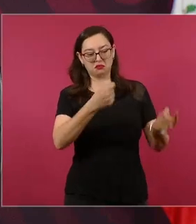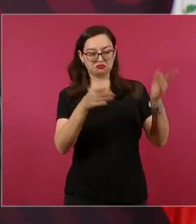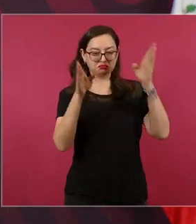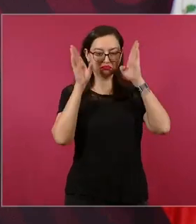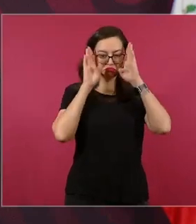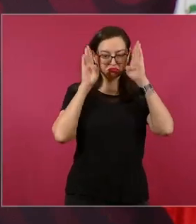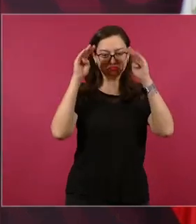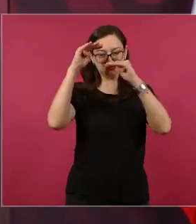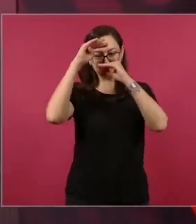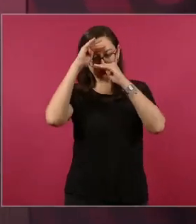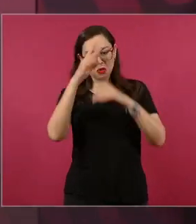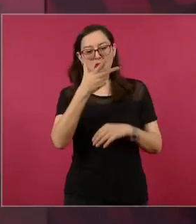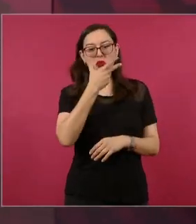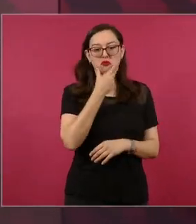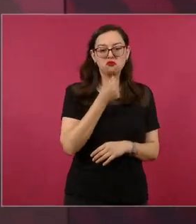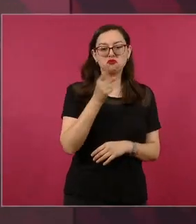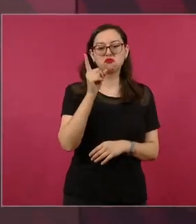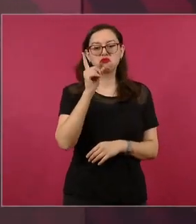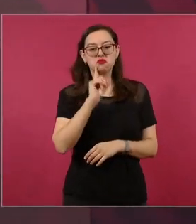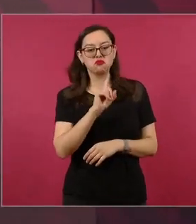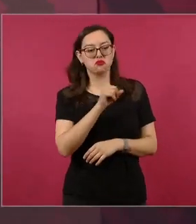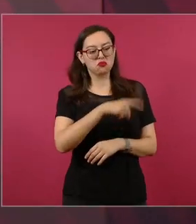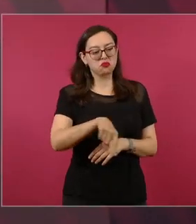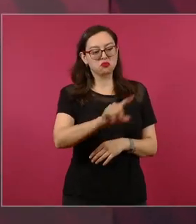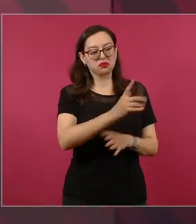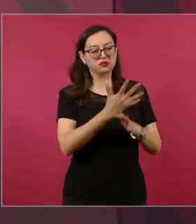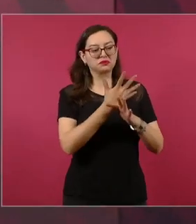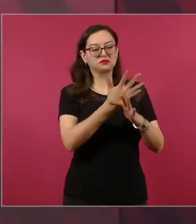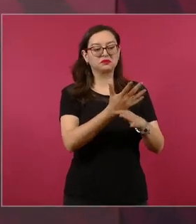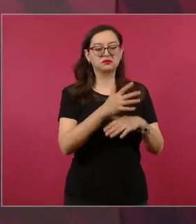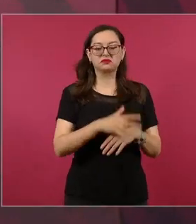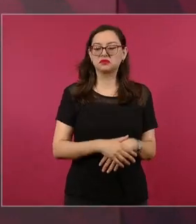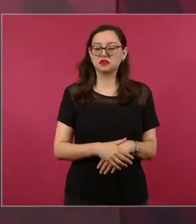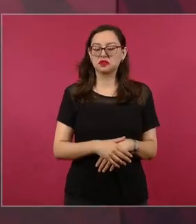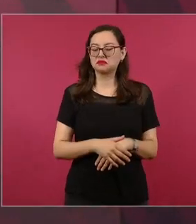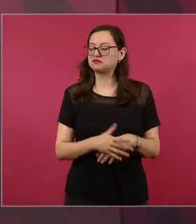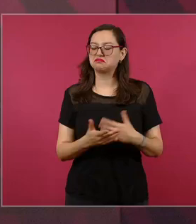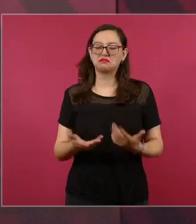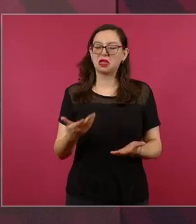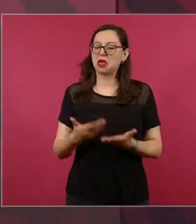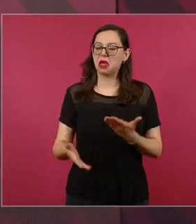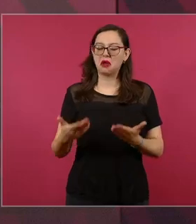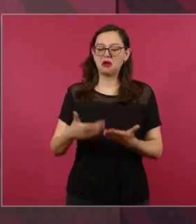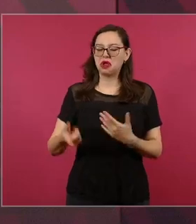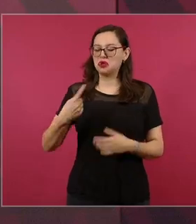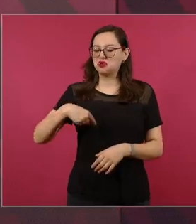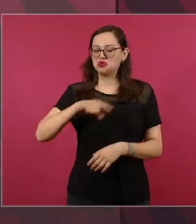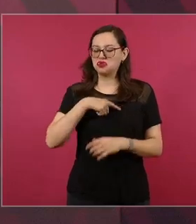decían: es una generación, la nuestra, fracasada,